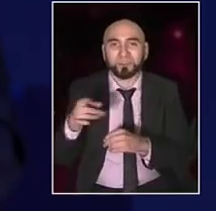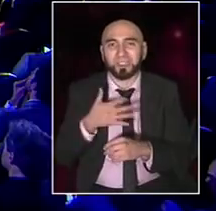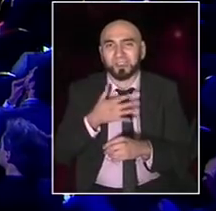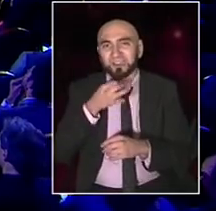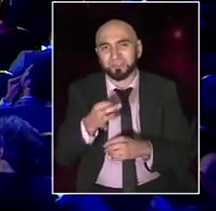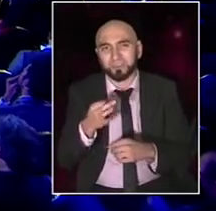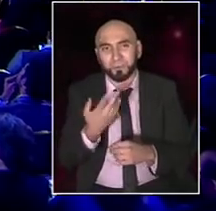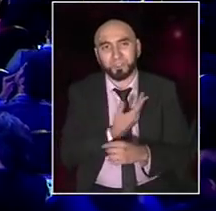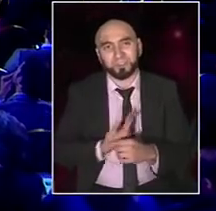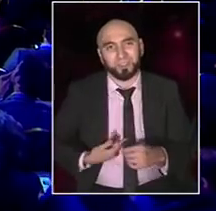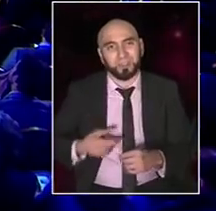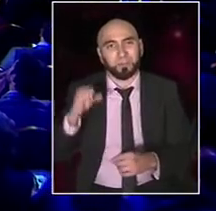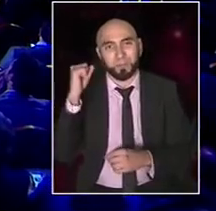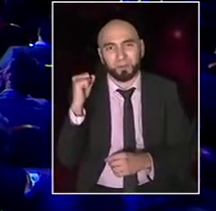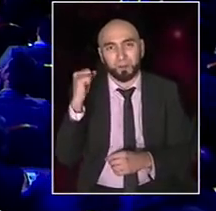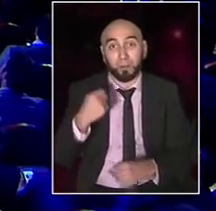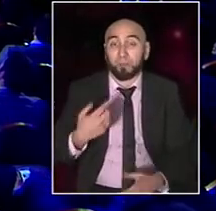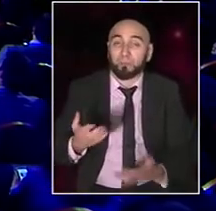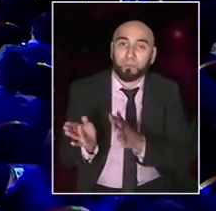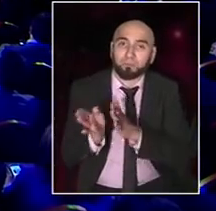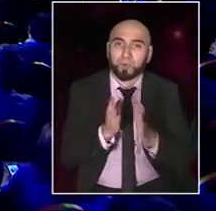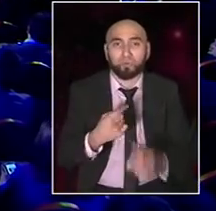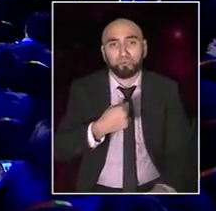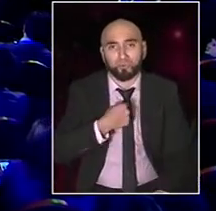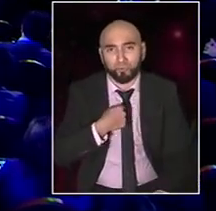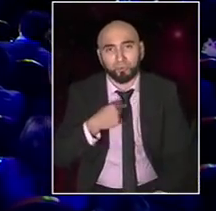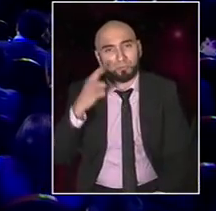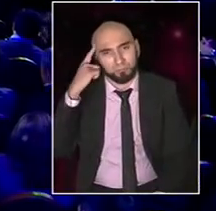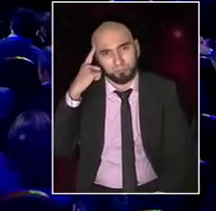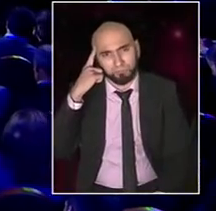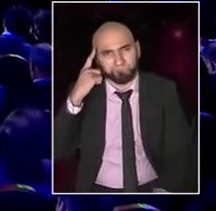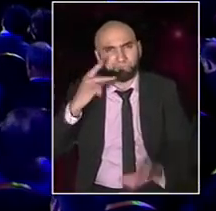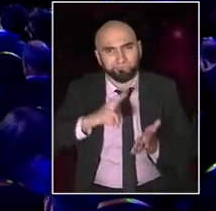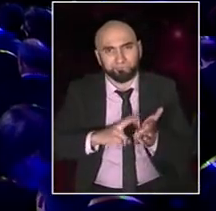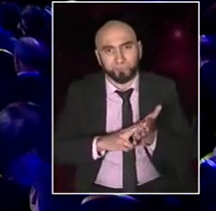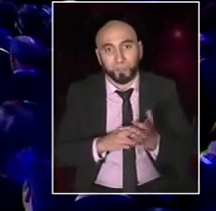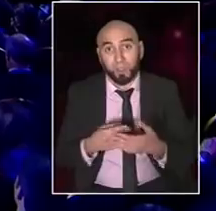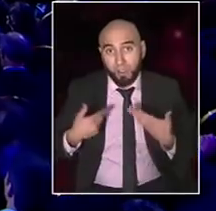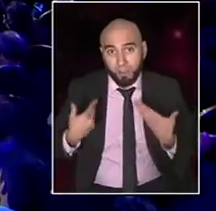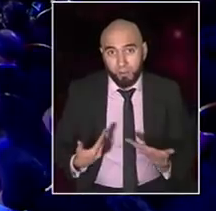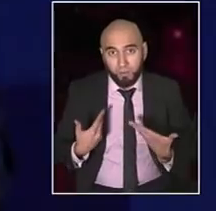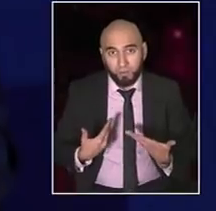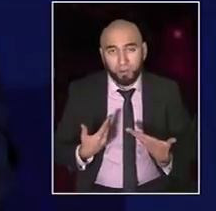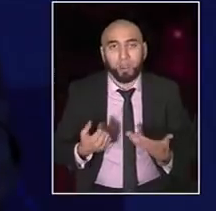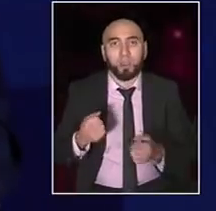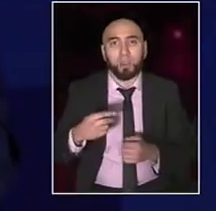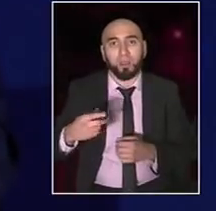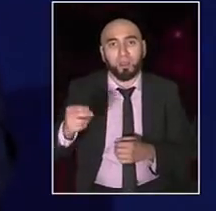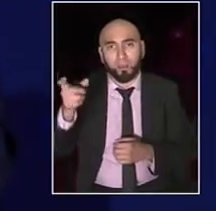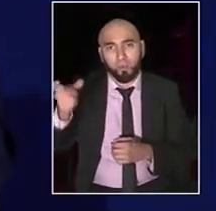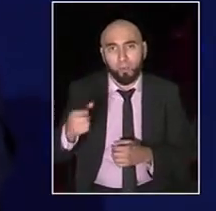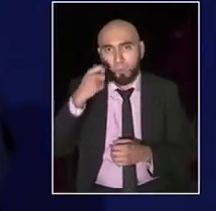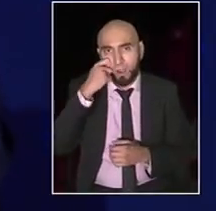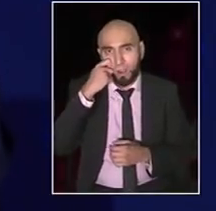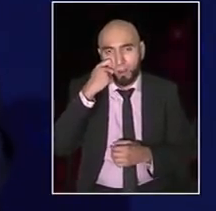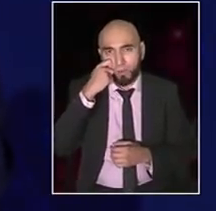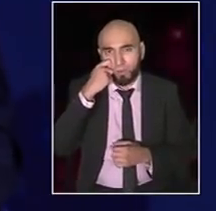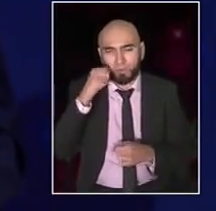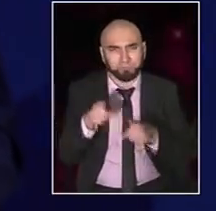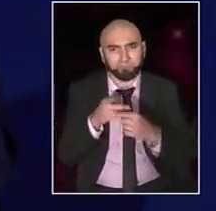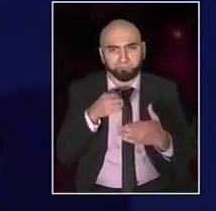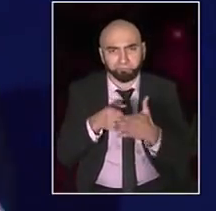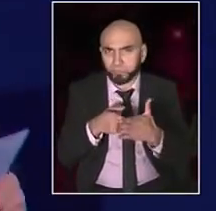Yo evidentemente creo que hoy día el ser humano ha roto fronteras. Las fronteras